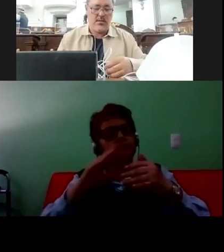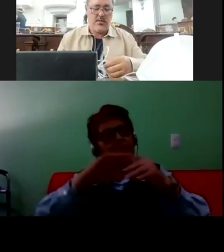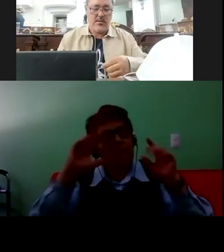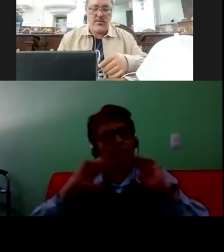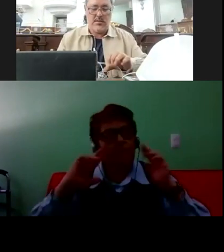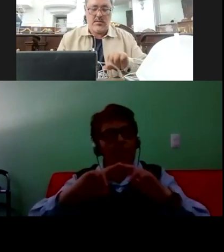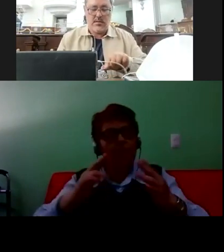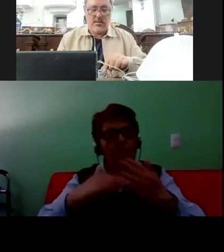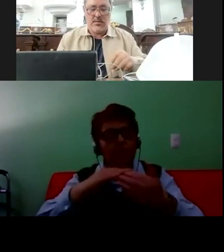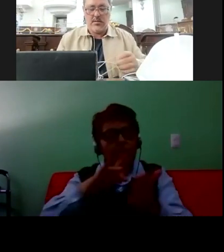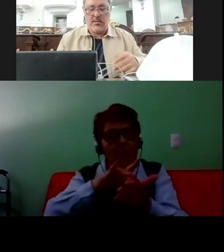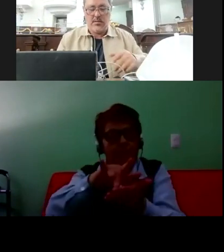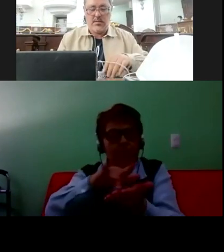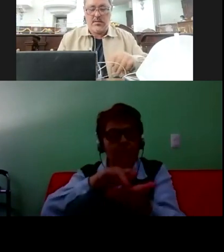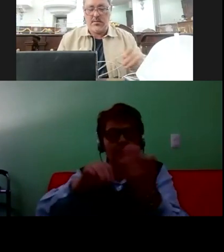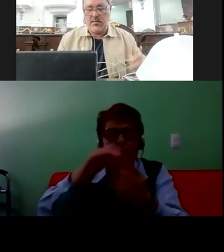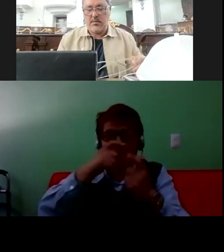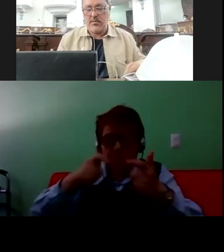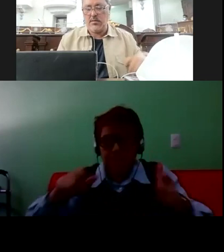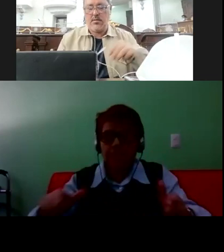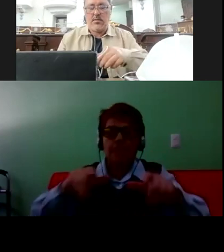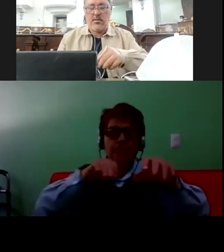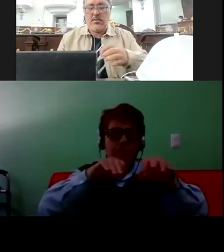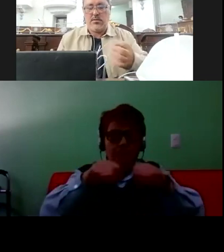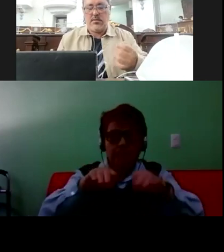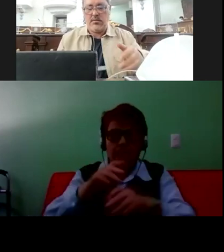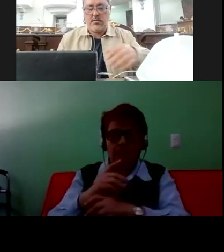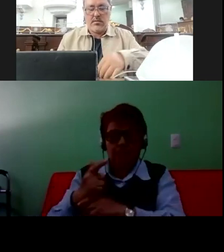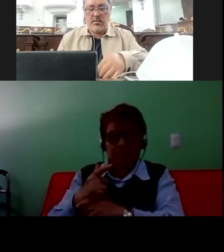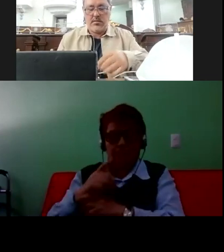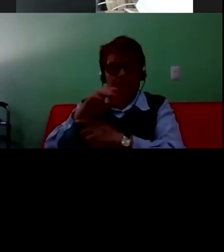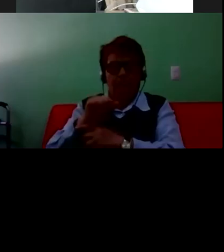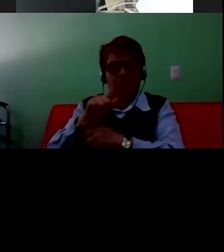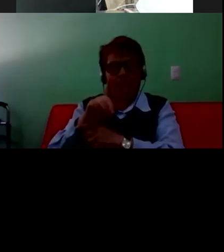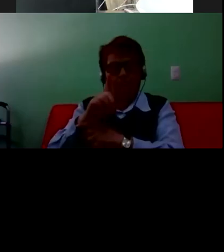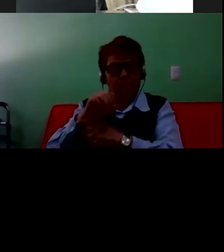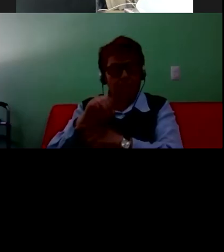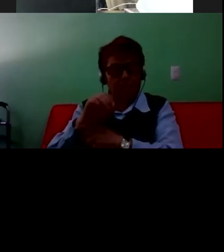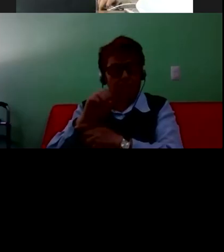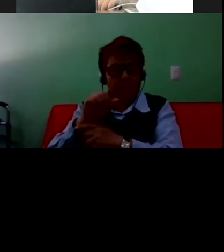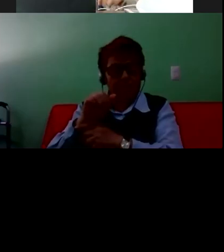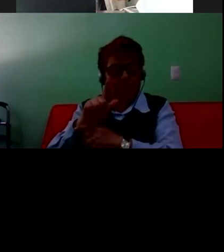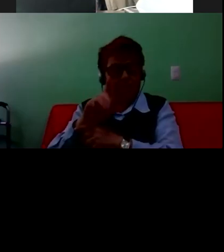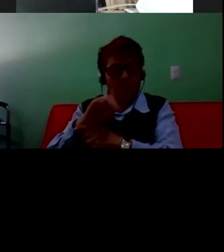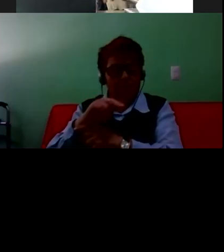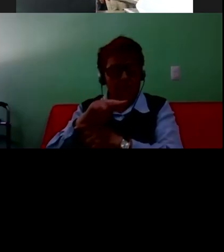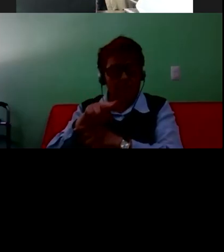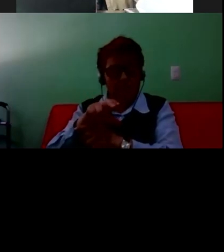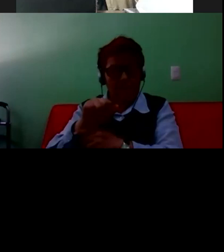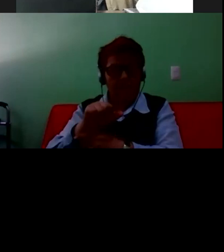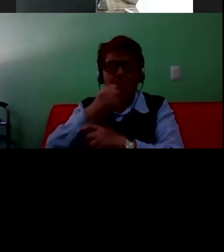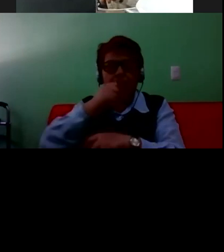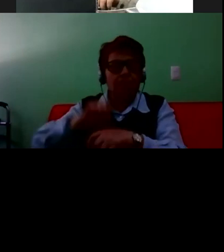sesión nos estará apoyando para el desarrollo de los trabajos el licenciado Aldo Saldaña, quien es secretario técnico de esta